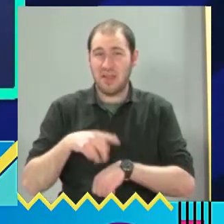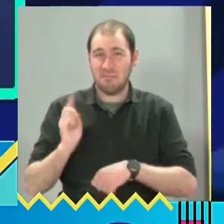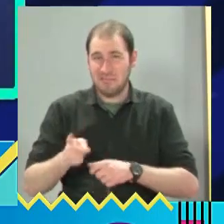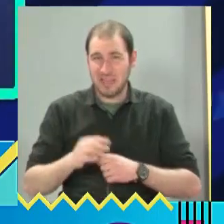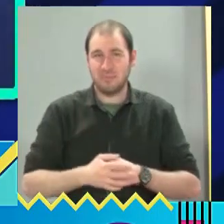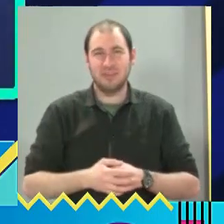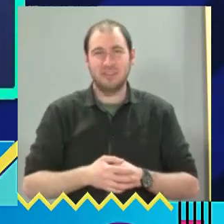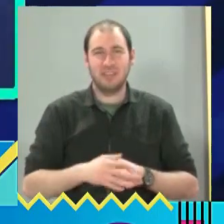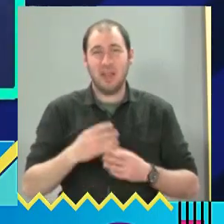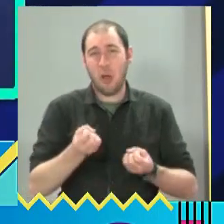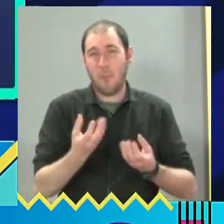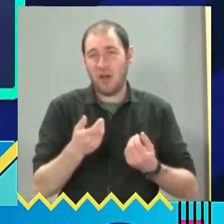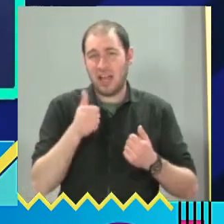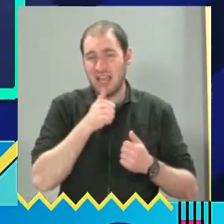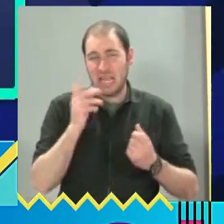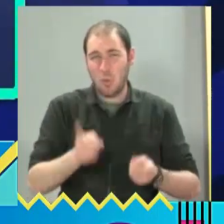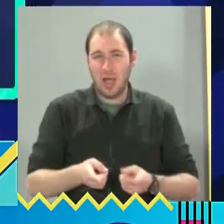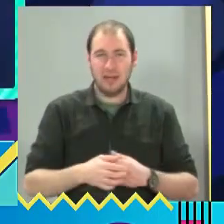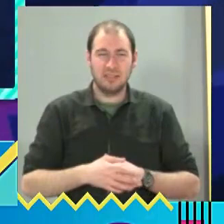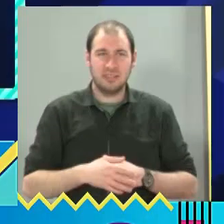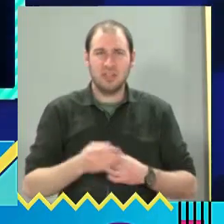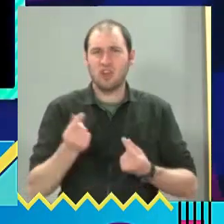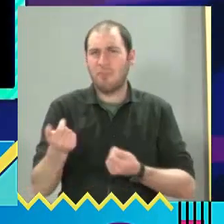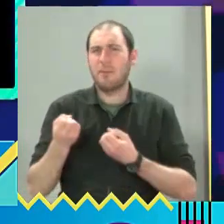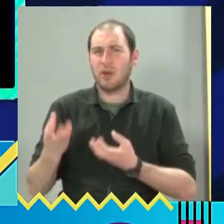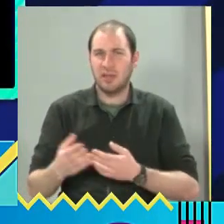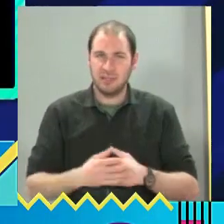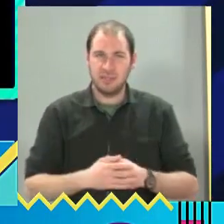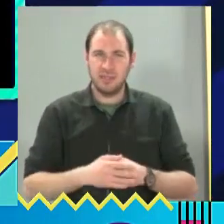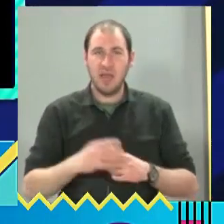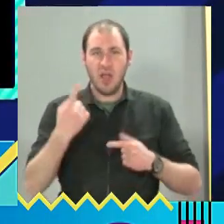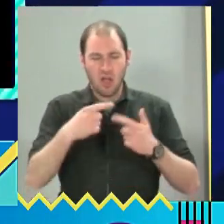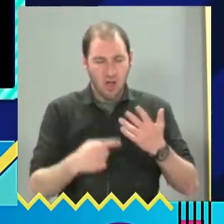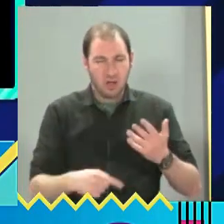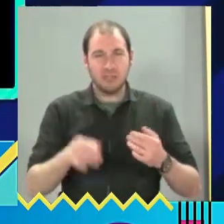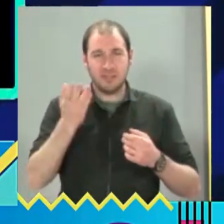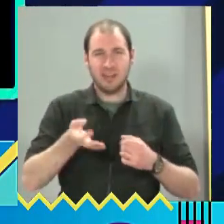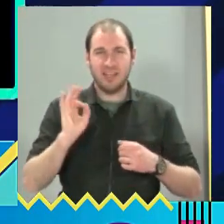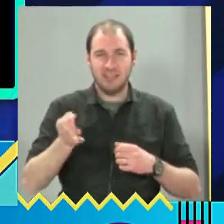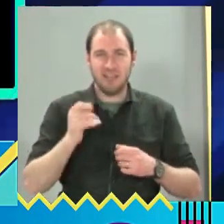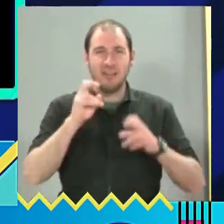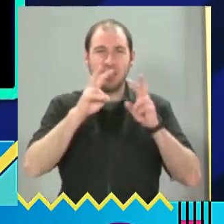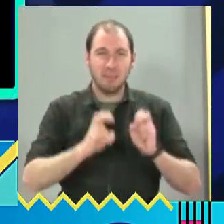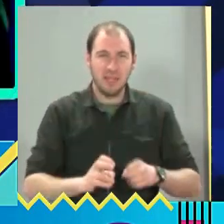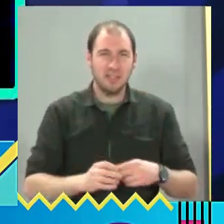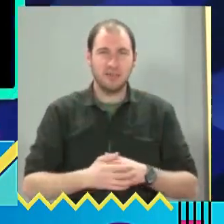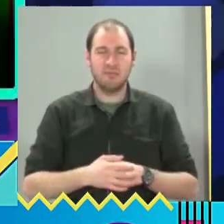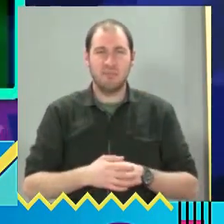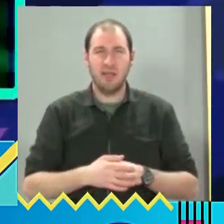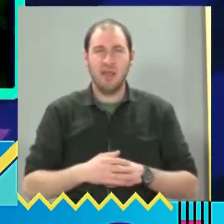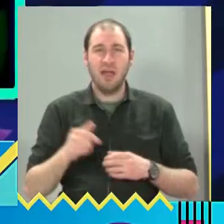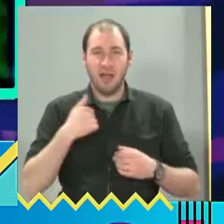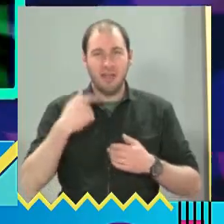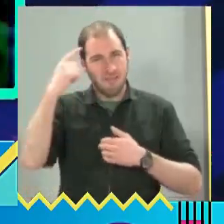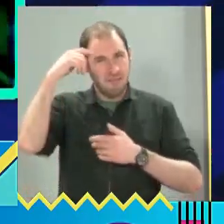exactamente igual, se moja igual. Entonces, ¿por qué lo compramos? Y son estas cosas lo que un especialista estudia para poder ser